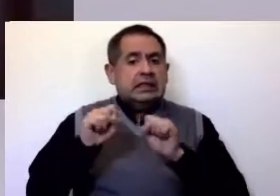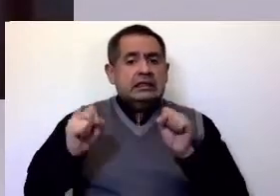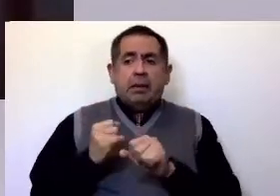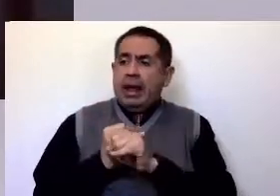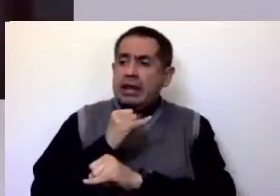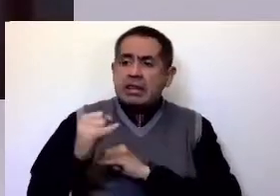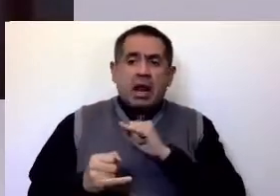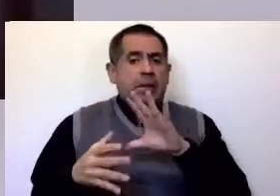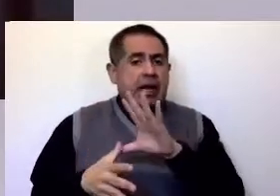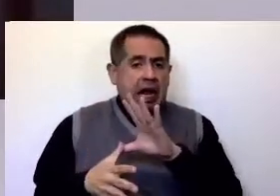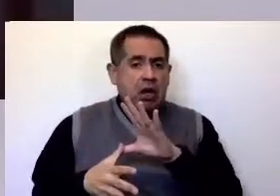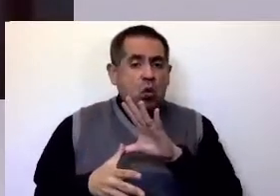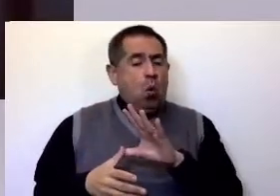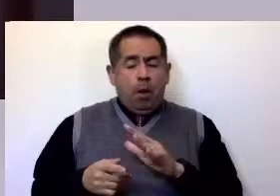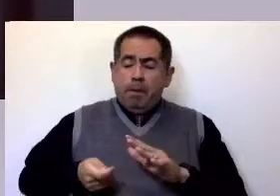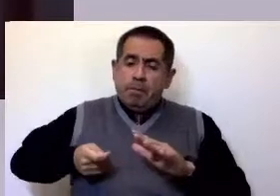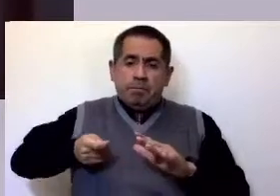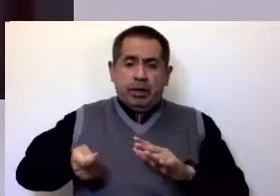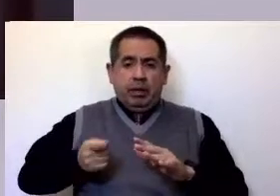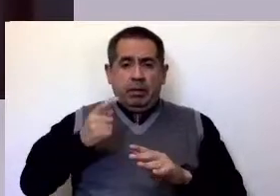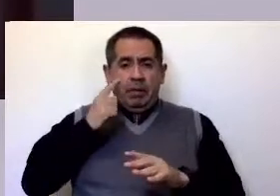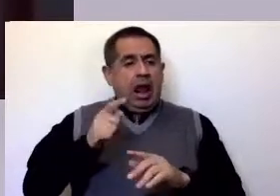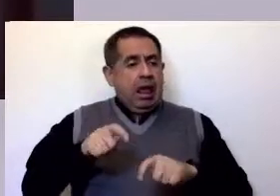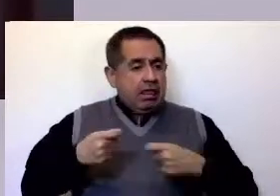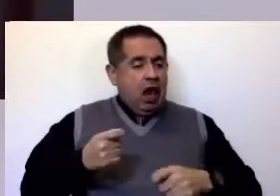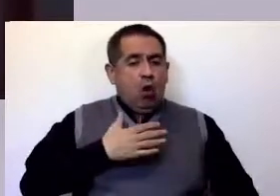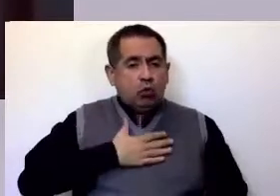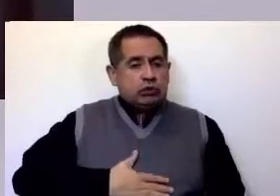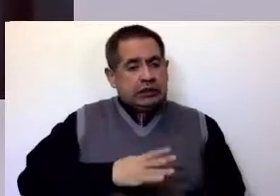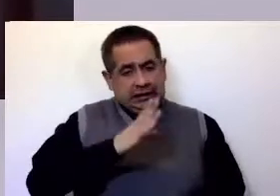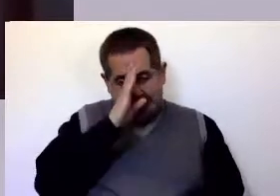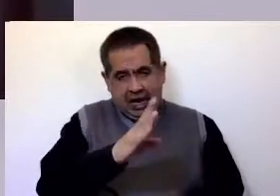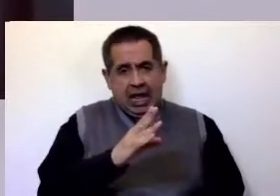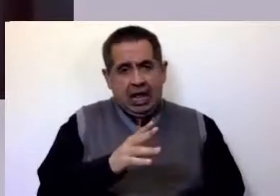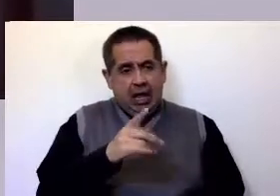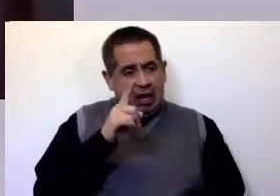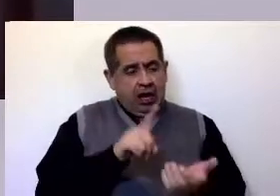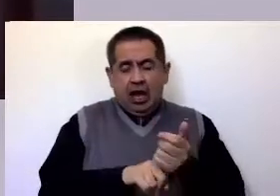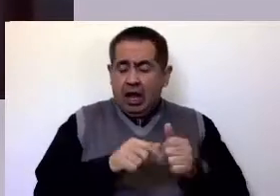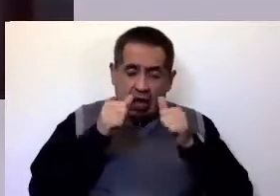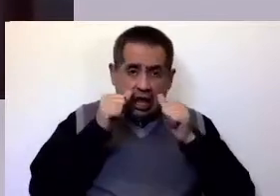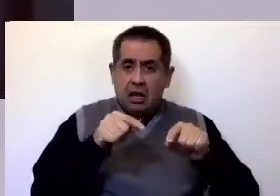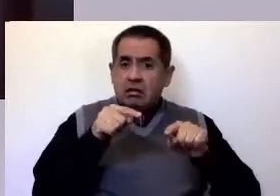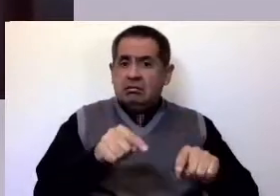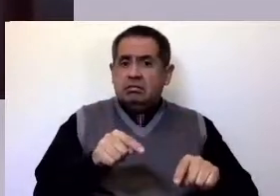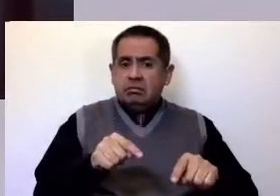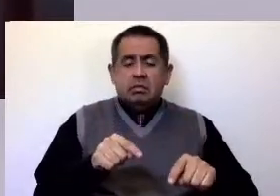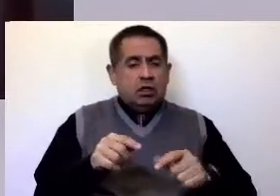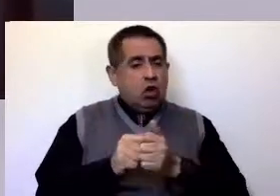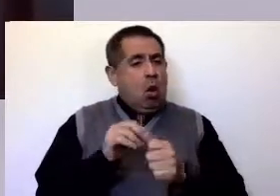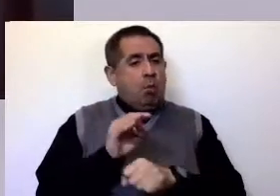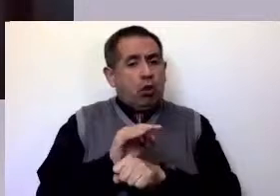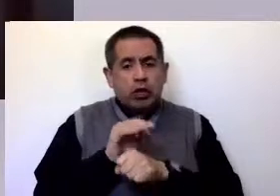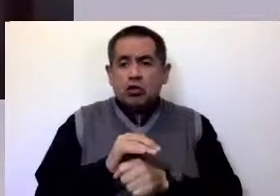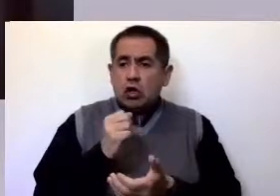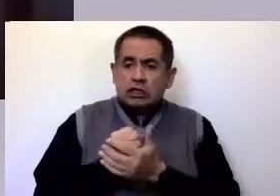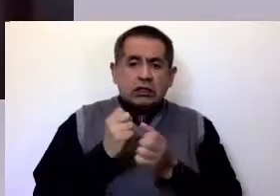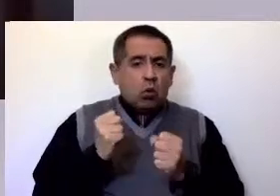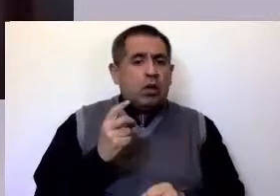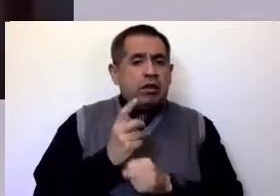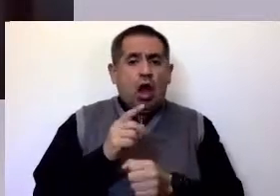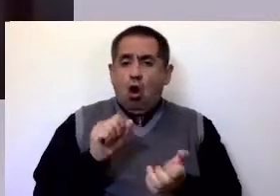a lograr justiciabilidad directa de los ves acá y en materia de su protección y garantía por la vía directa